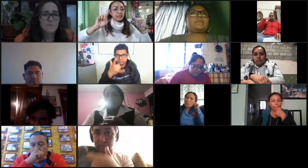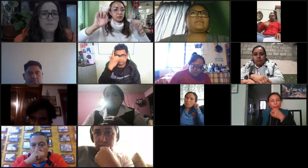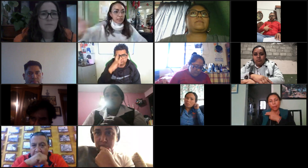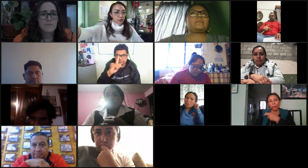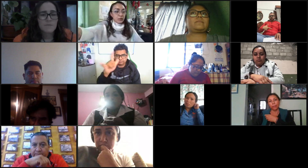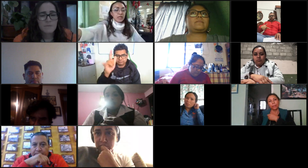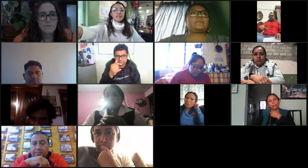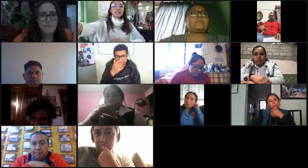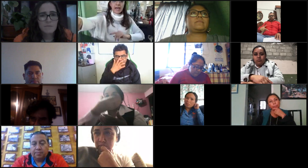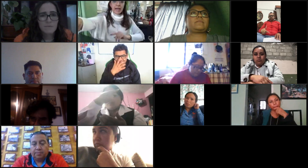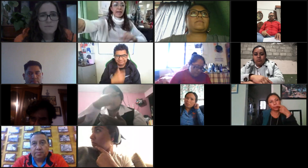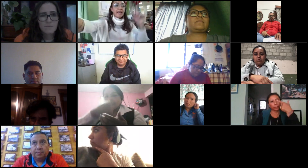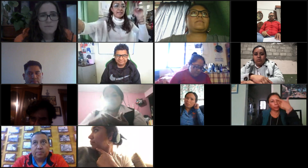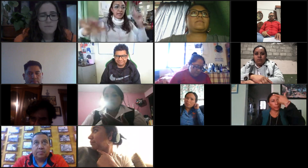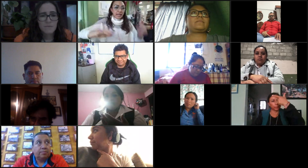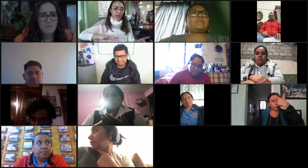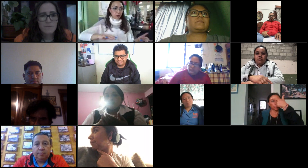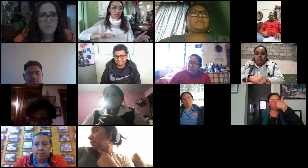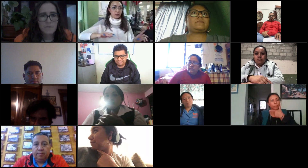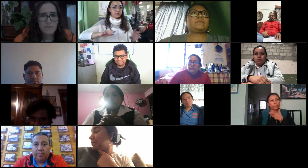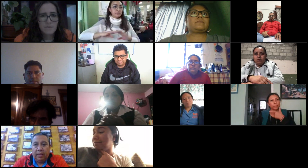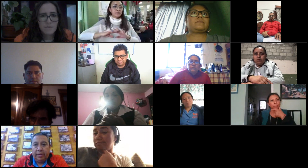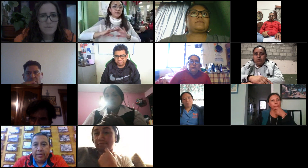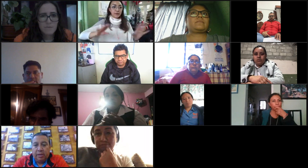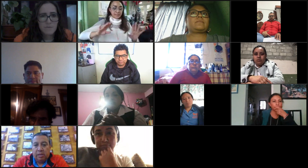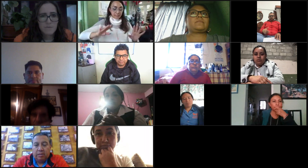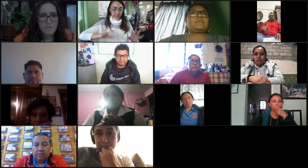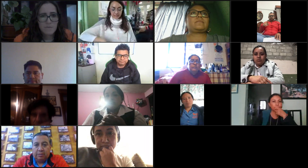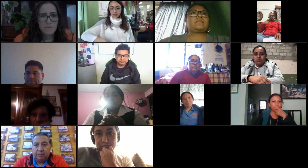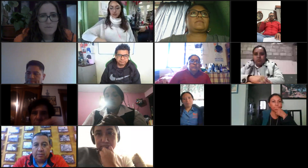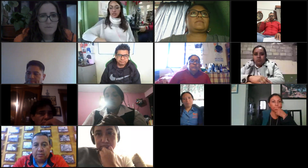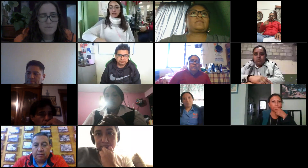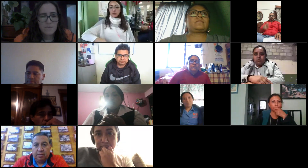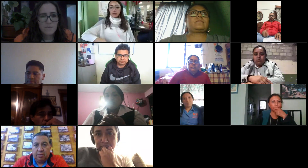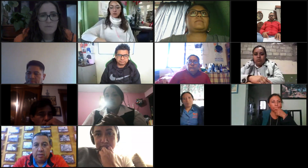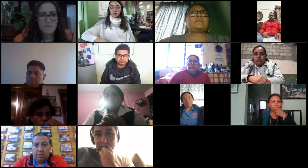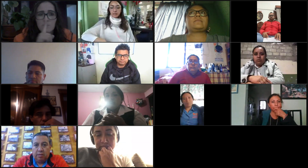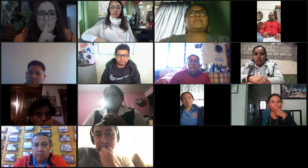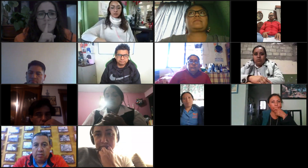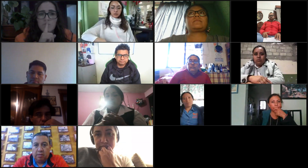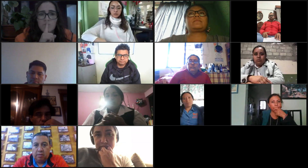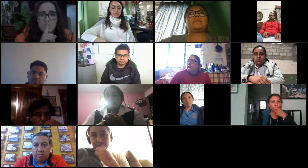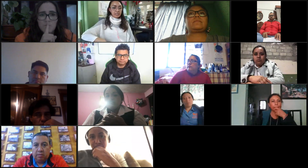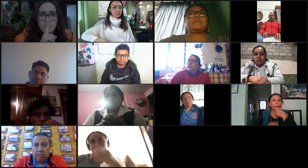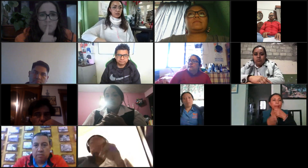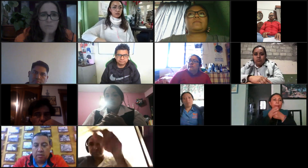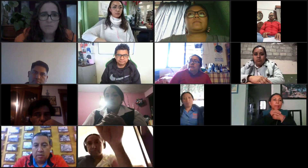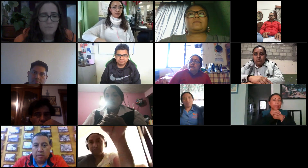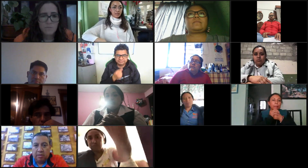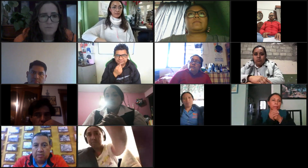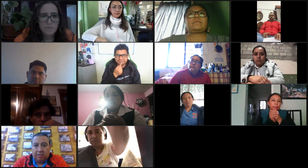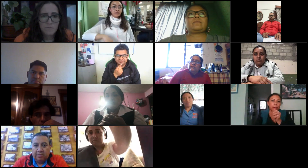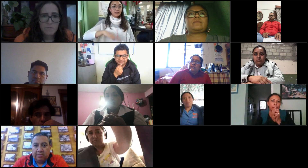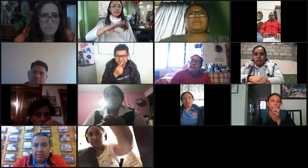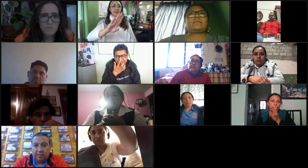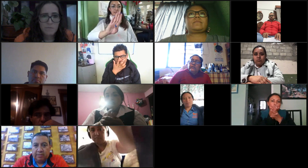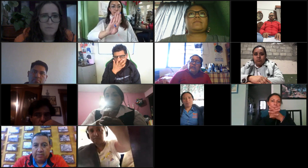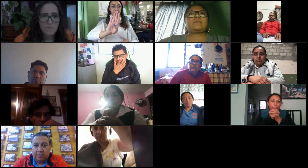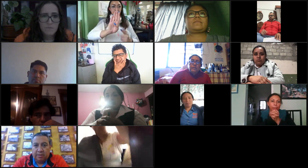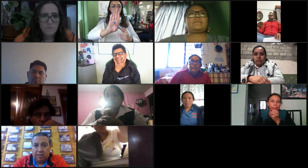Señas que nos ayudan en el aula. Fácil. Si yo le digo a mi alumno para que no todos me estén diciendo si puede ir al